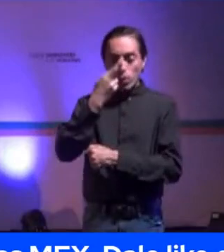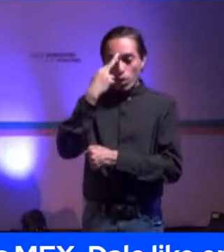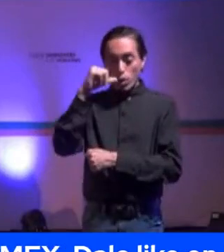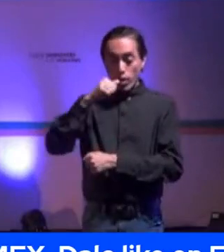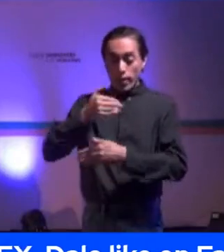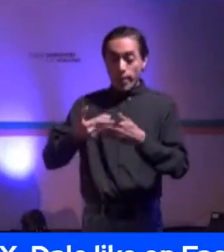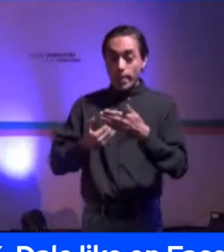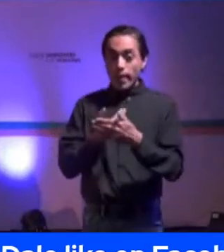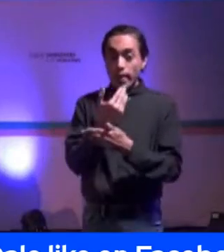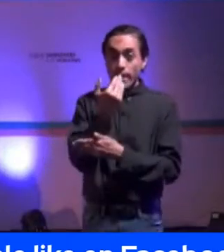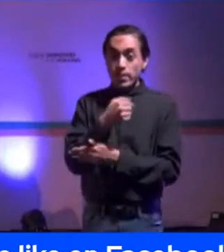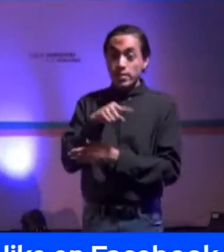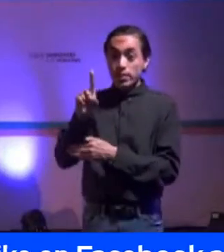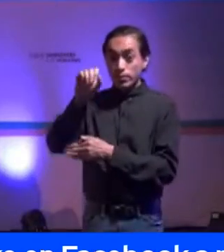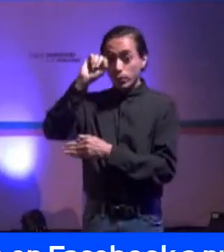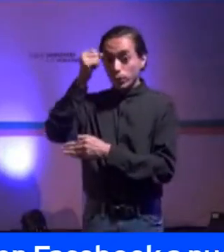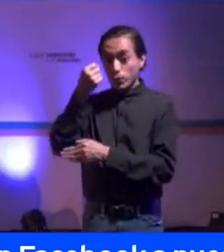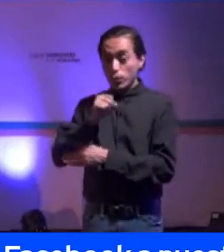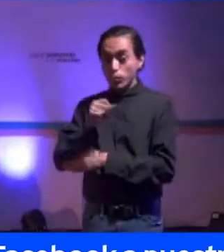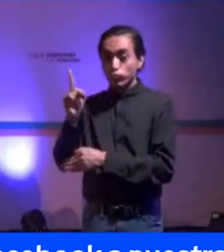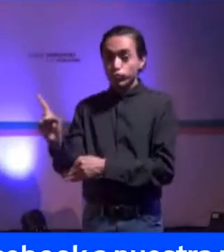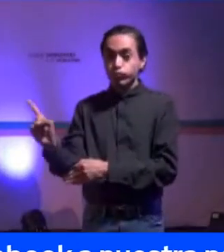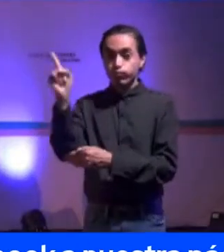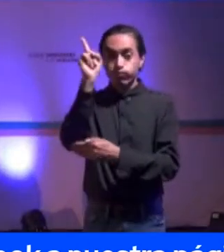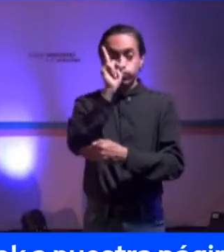mañana de allá. Y